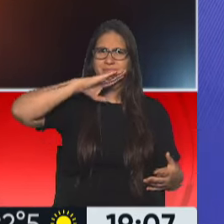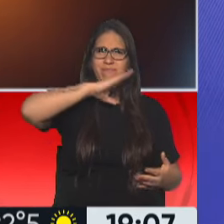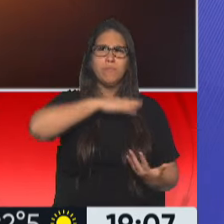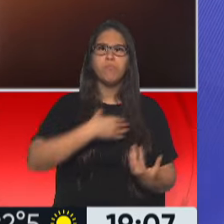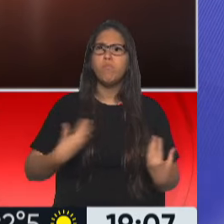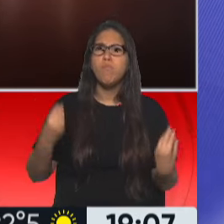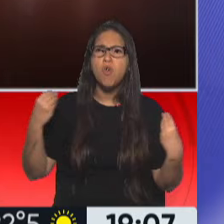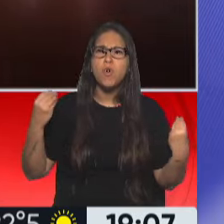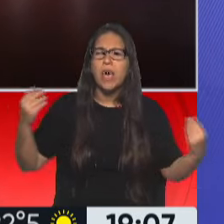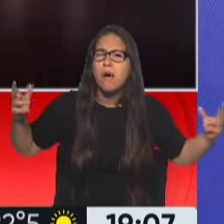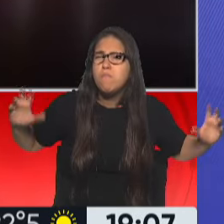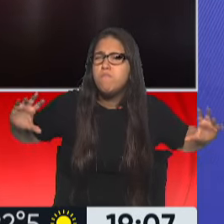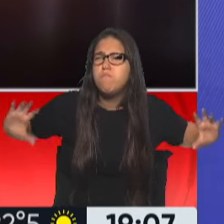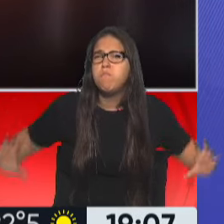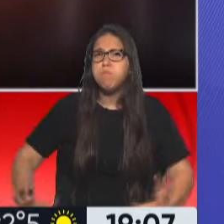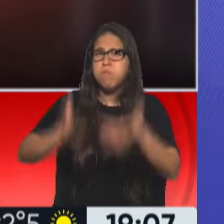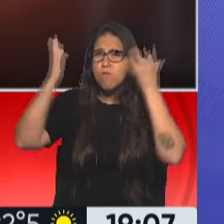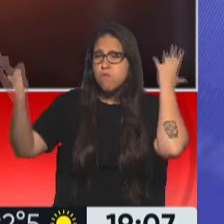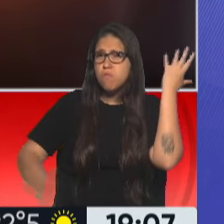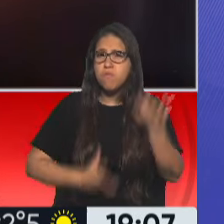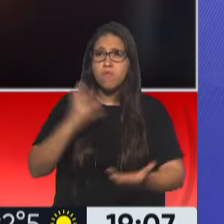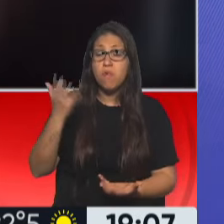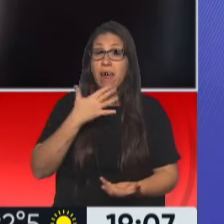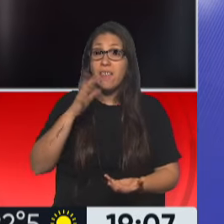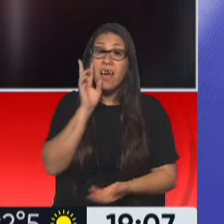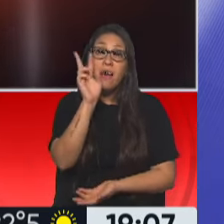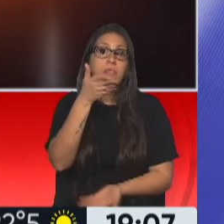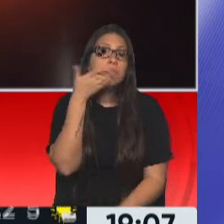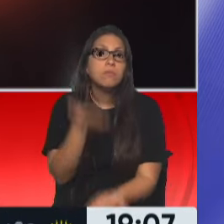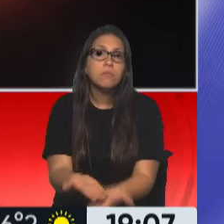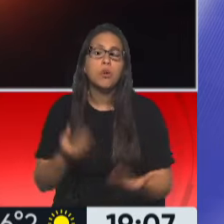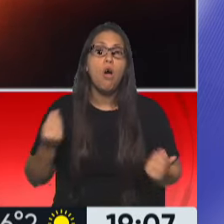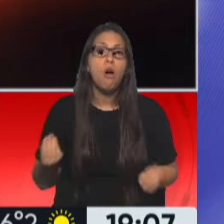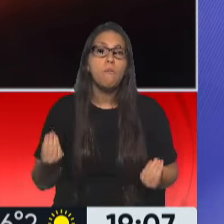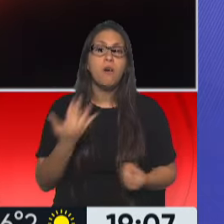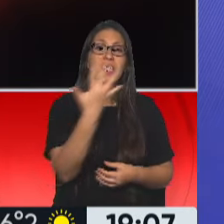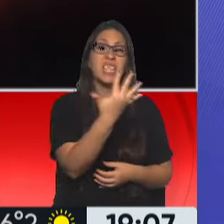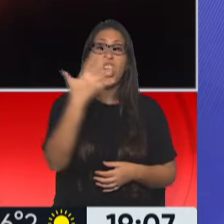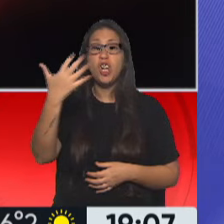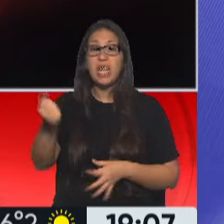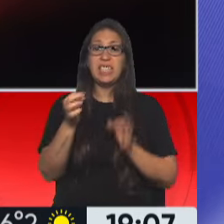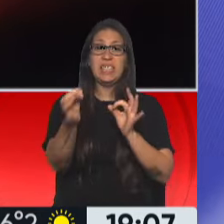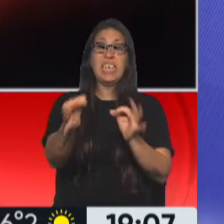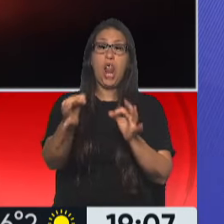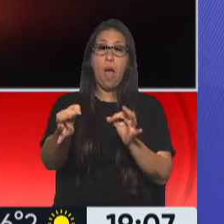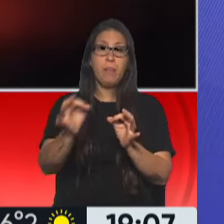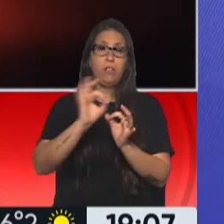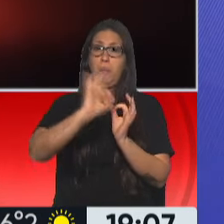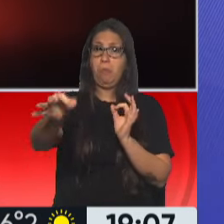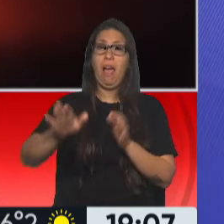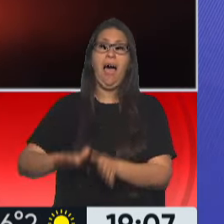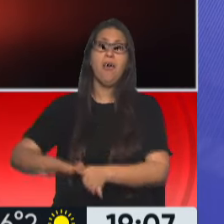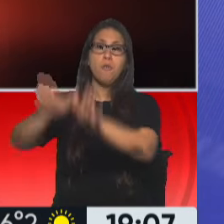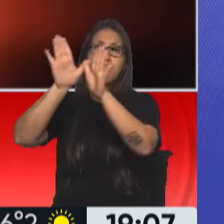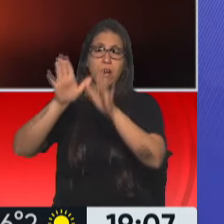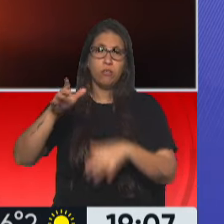de este incendio, de esta imagen Sí. que realmente conmovía. Decía, A ¿cómo puede 5 o ser? 6 kilómetros de un aeropuerto Claro, internacional, en un claro. momento se